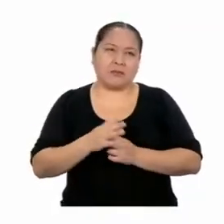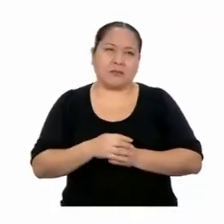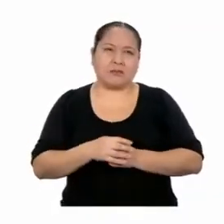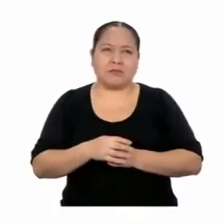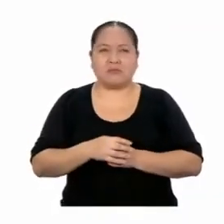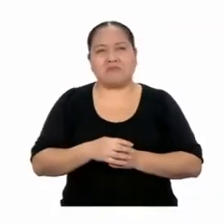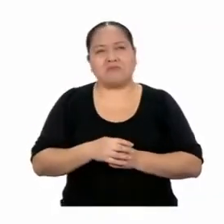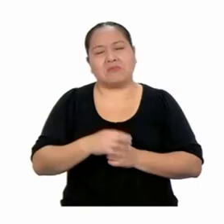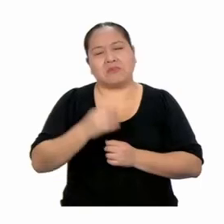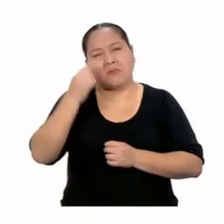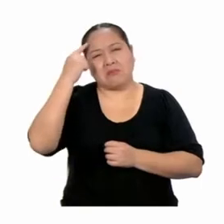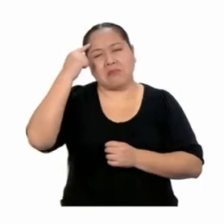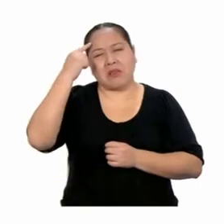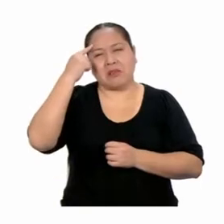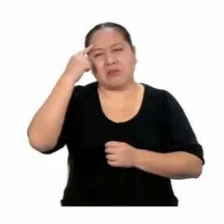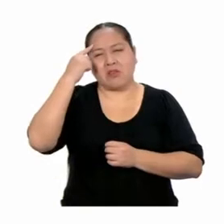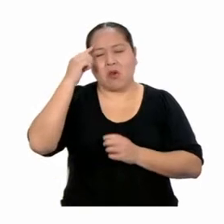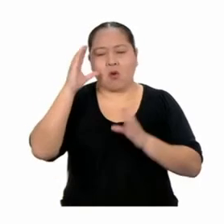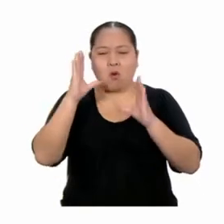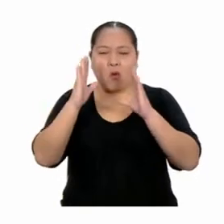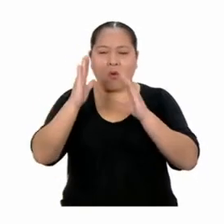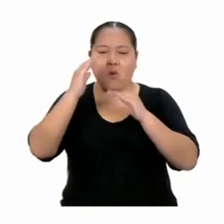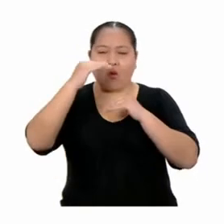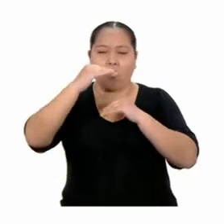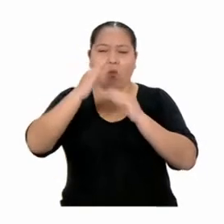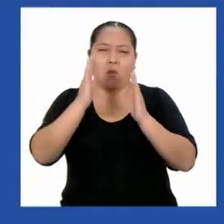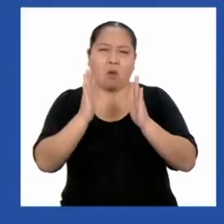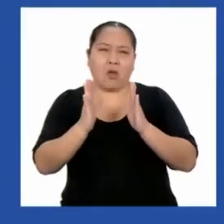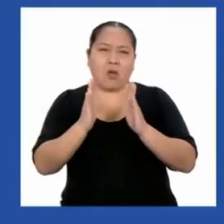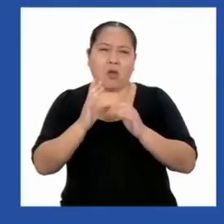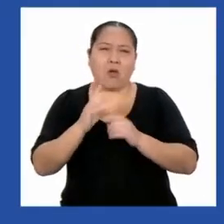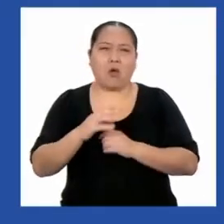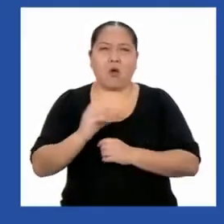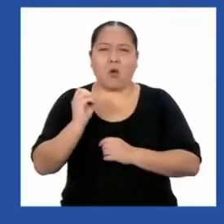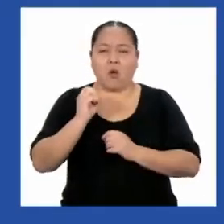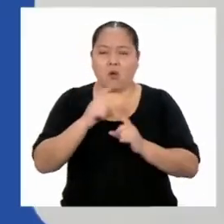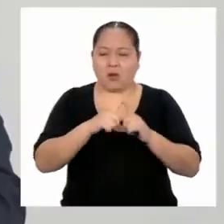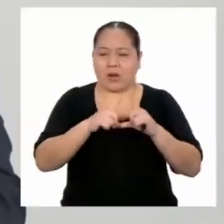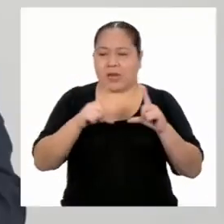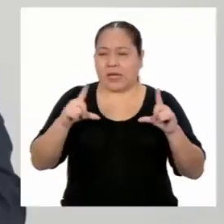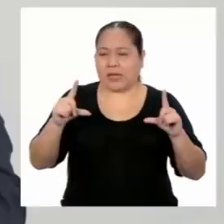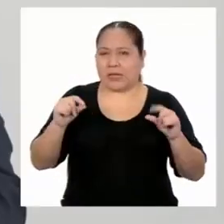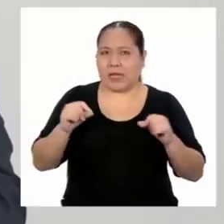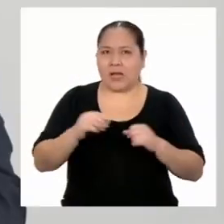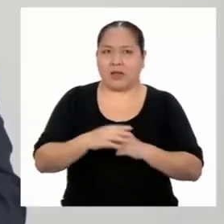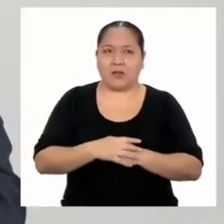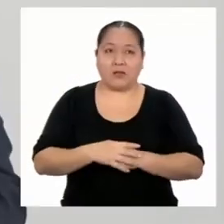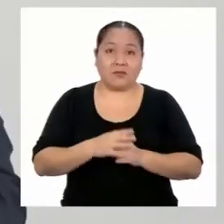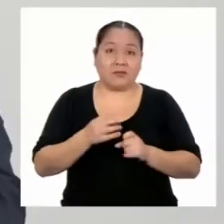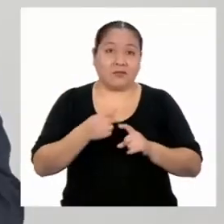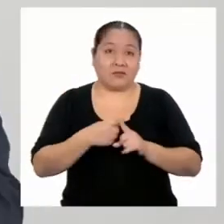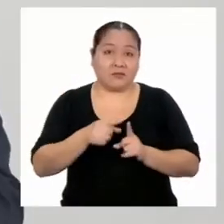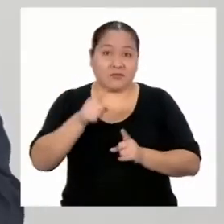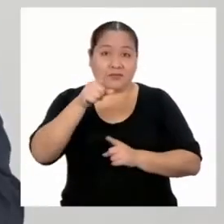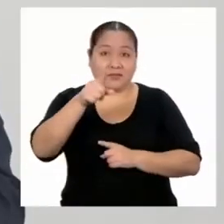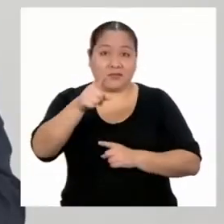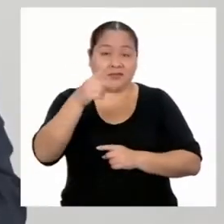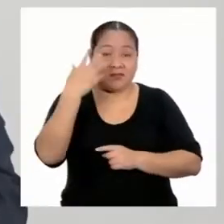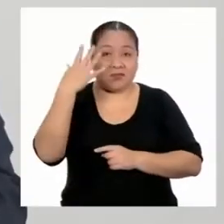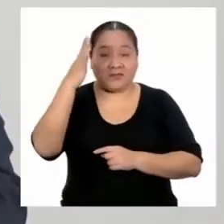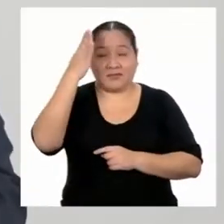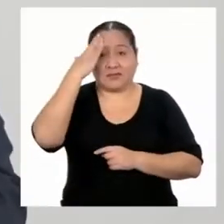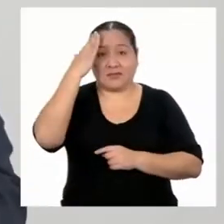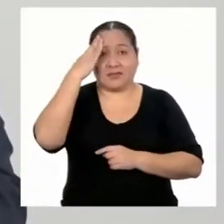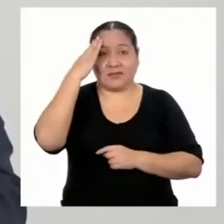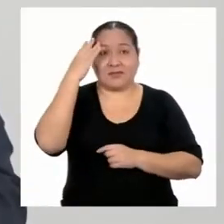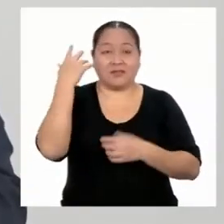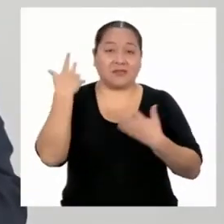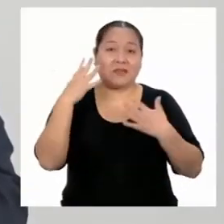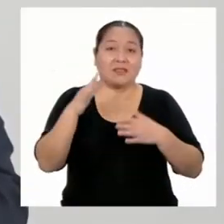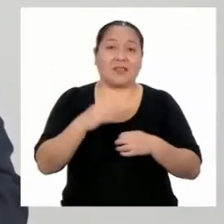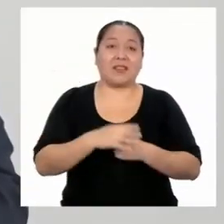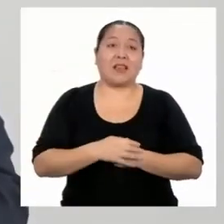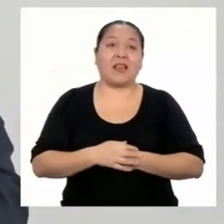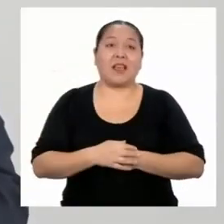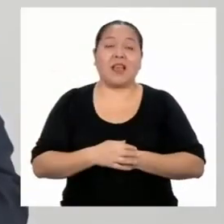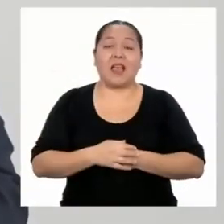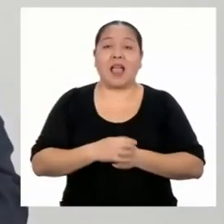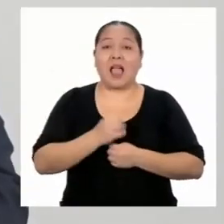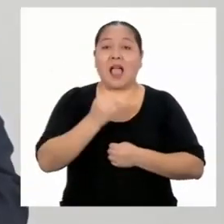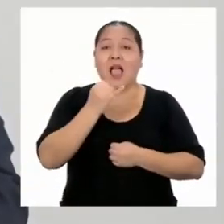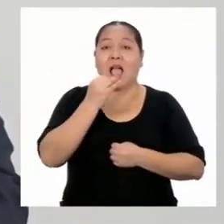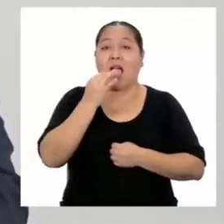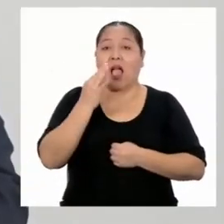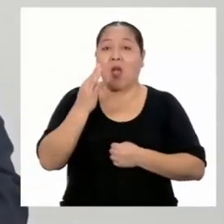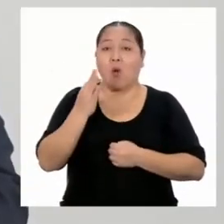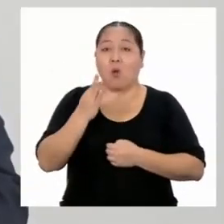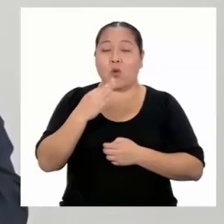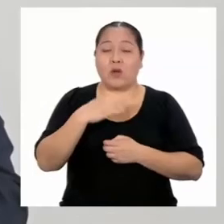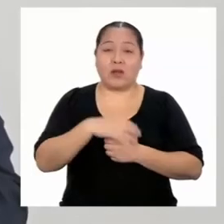del cuadrado o el rectángulo, pero no de la forma L. Pero con lo que ya sabes es suficiente. Algunas de las fórmulas